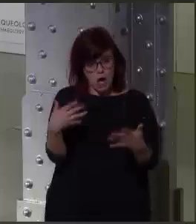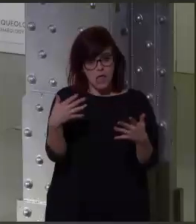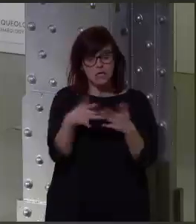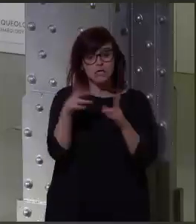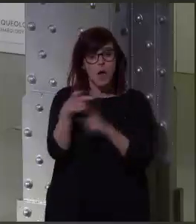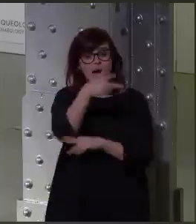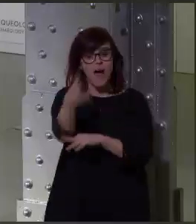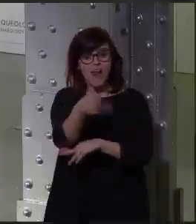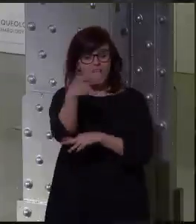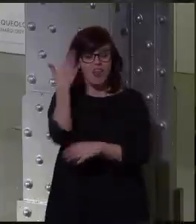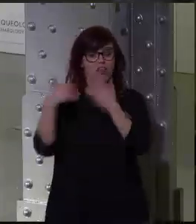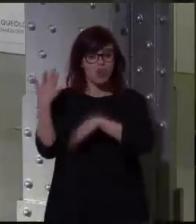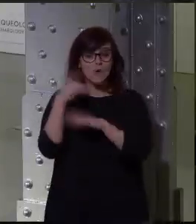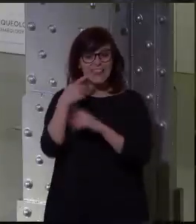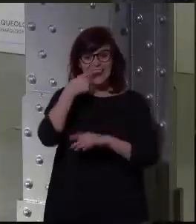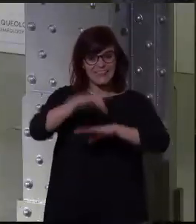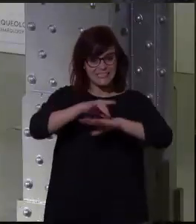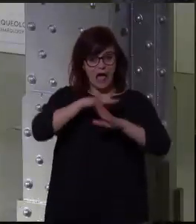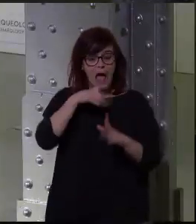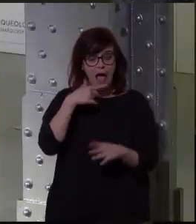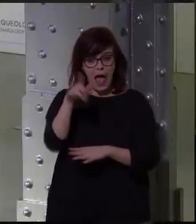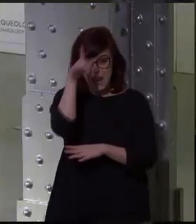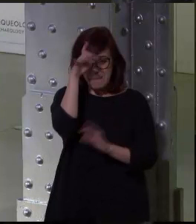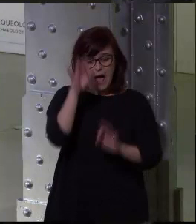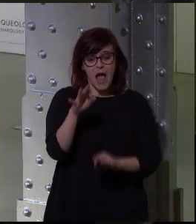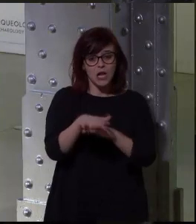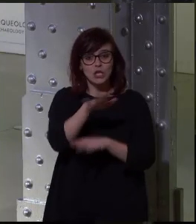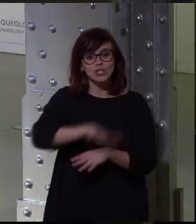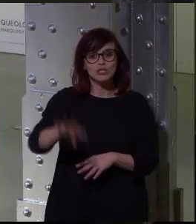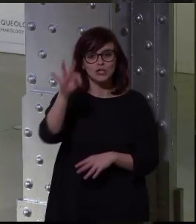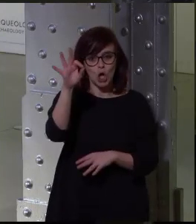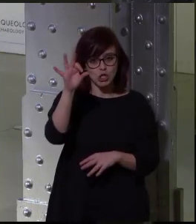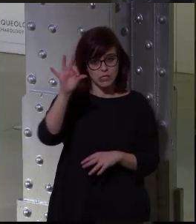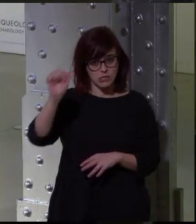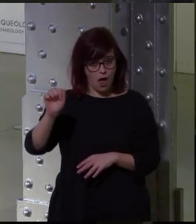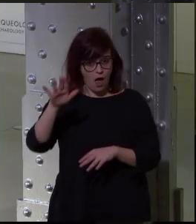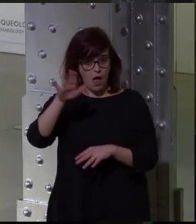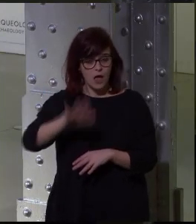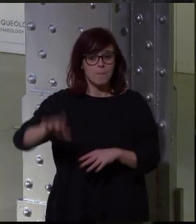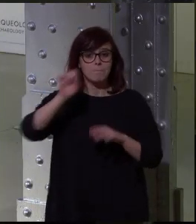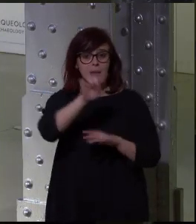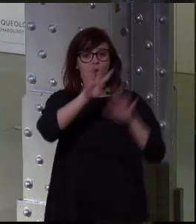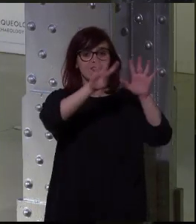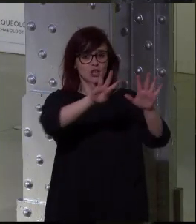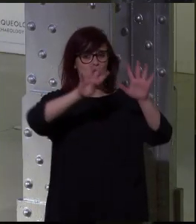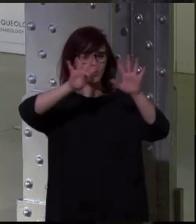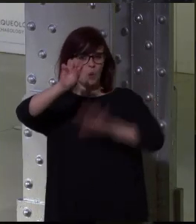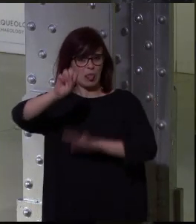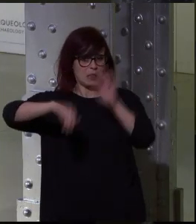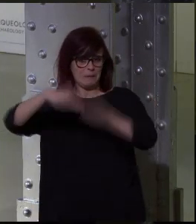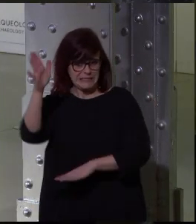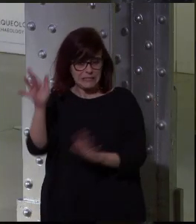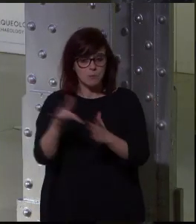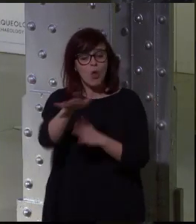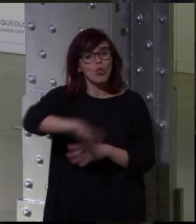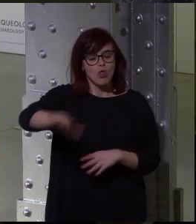que está grabado, lo grabó un dentista alemán en Tosa en 1940 y pico. Y esto,